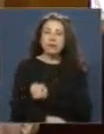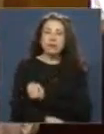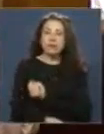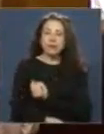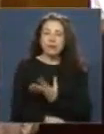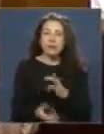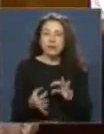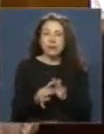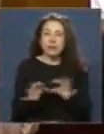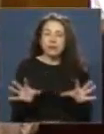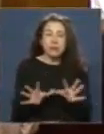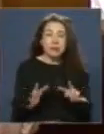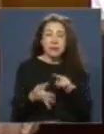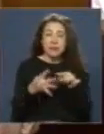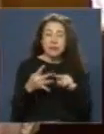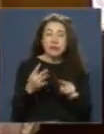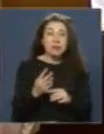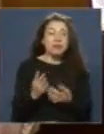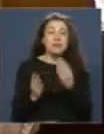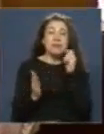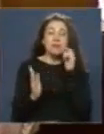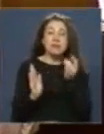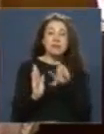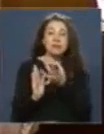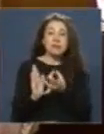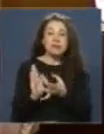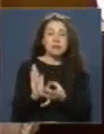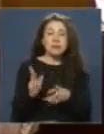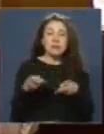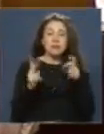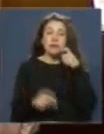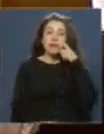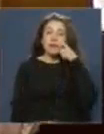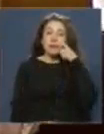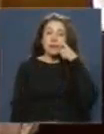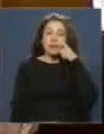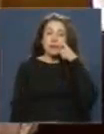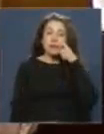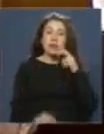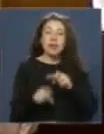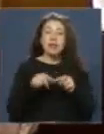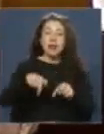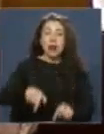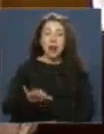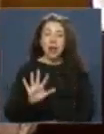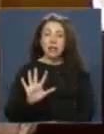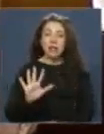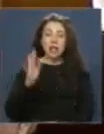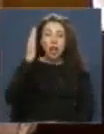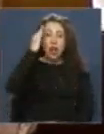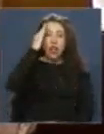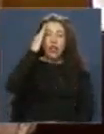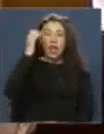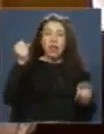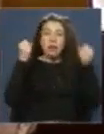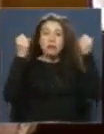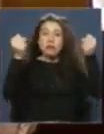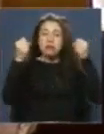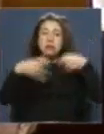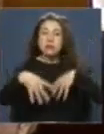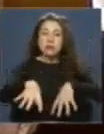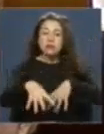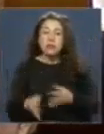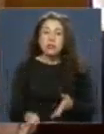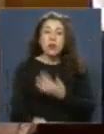de graves casos de atropello a los derechos humanos cometidos en estos 5 días de protesta. Nuestro